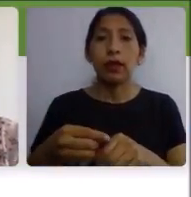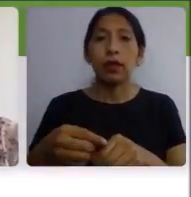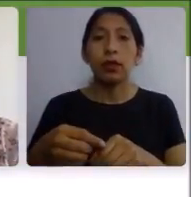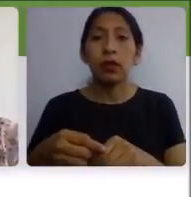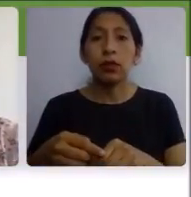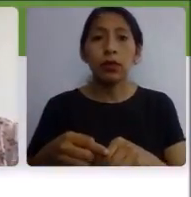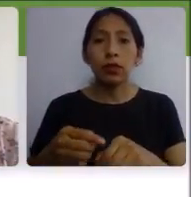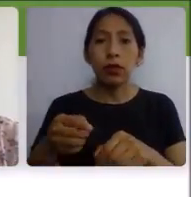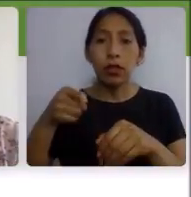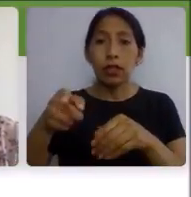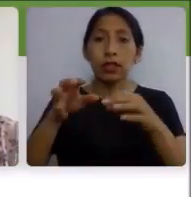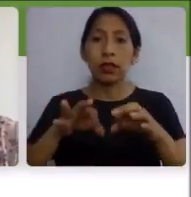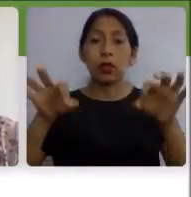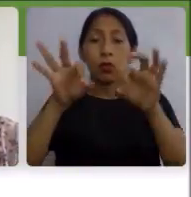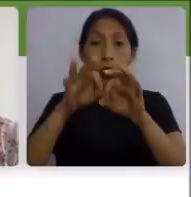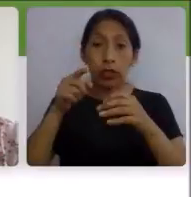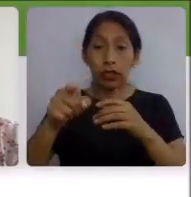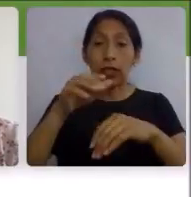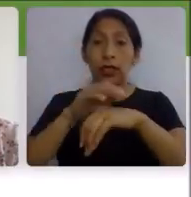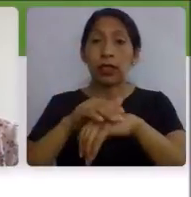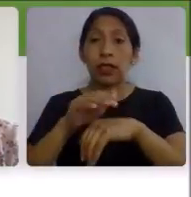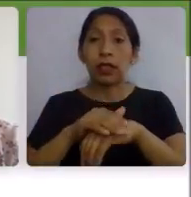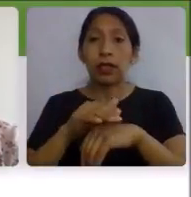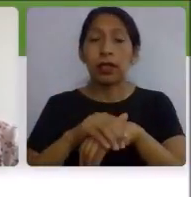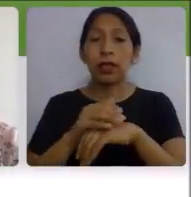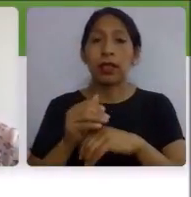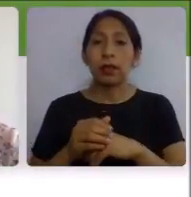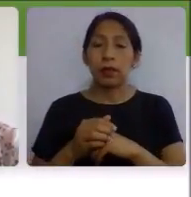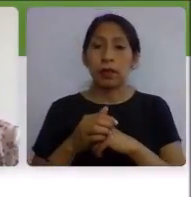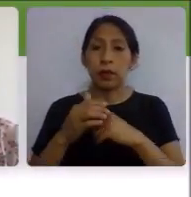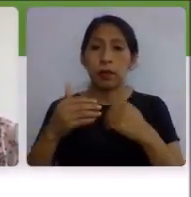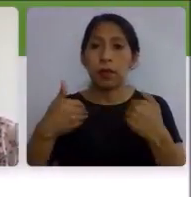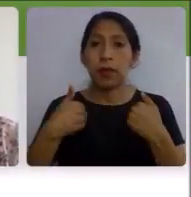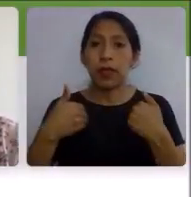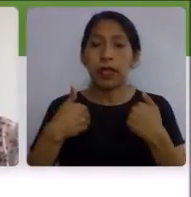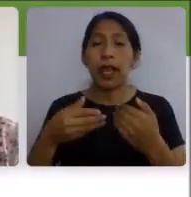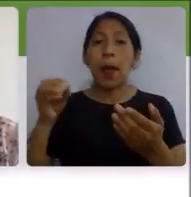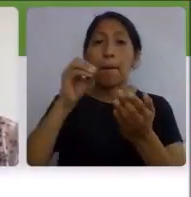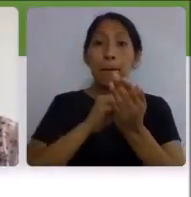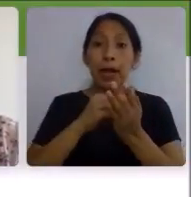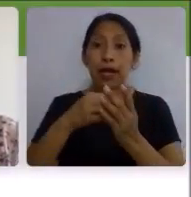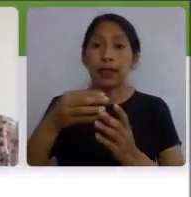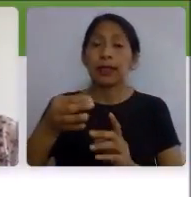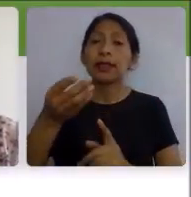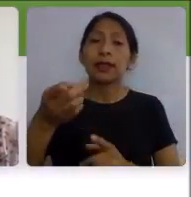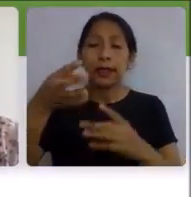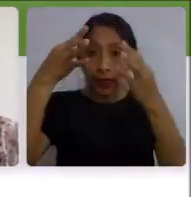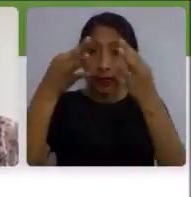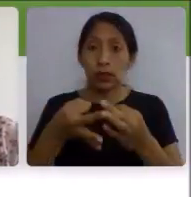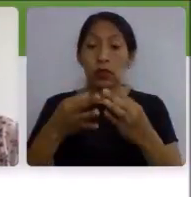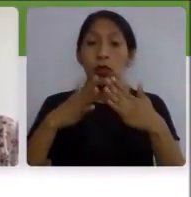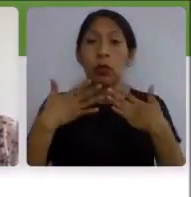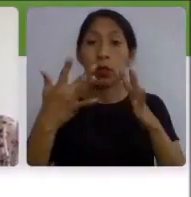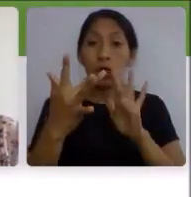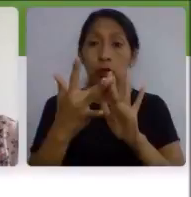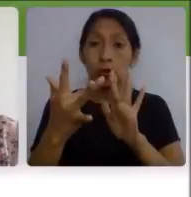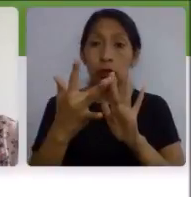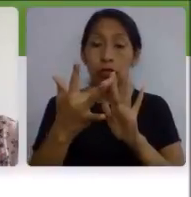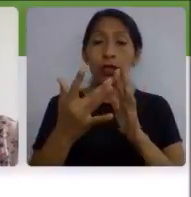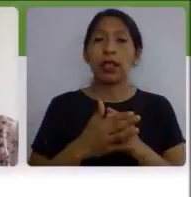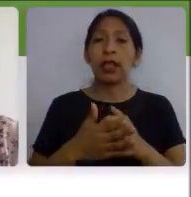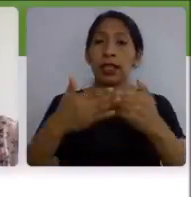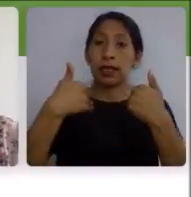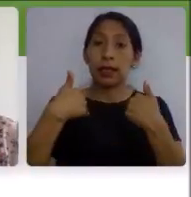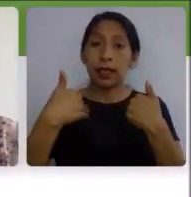y lo que en su idioma, ellos van a ver la decisión de poder contactarte y hasta de poder tener